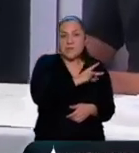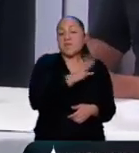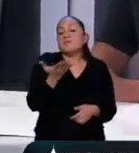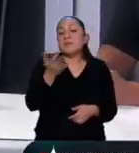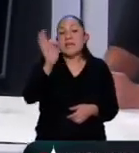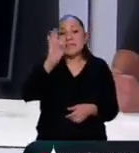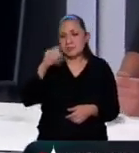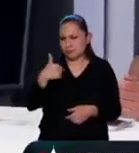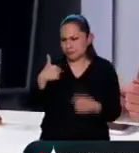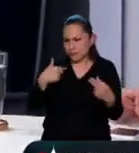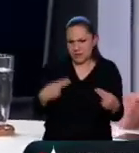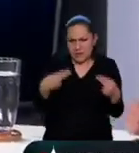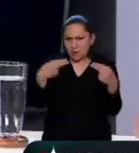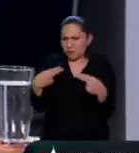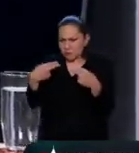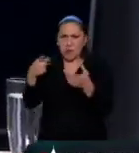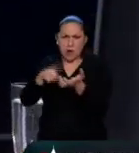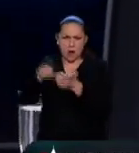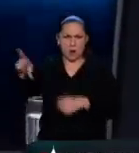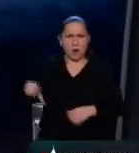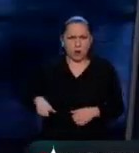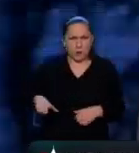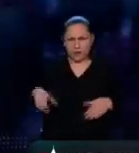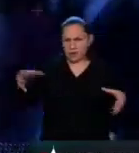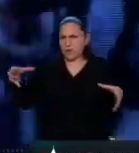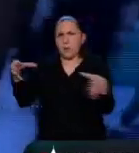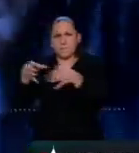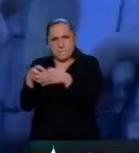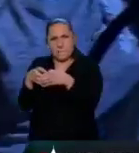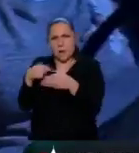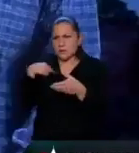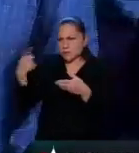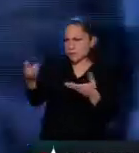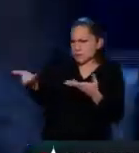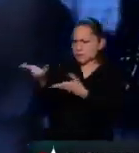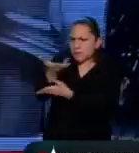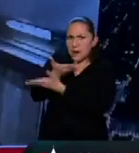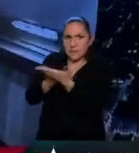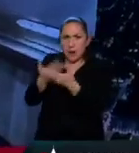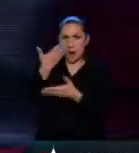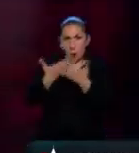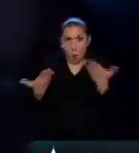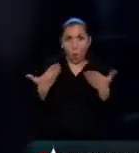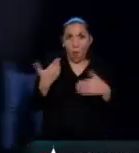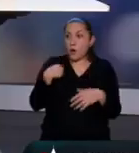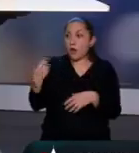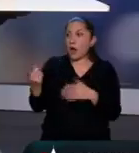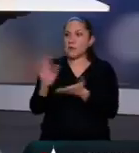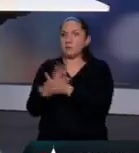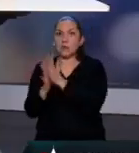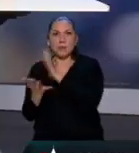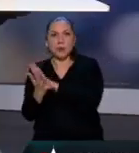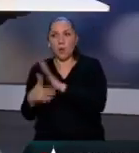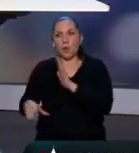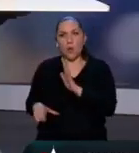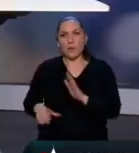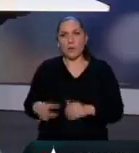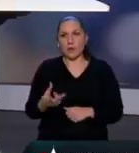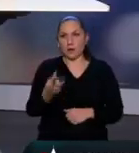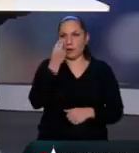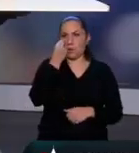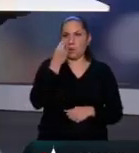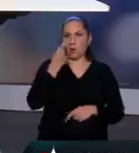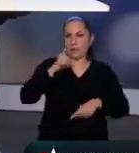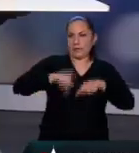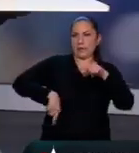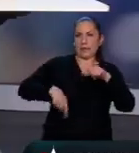poder político de manera ilegal y eso me lo han quitado, me lo han cortado. Pero aparte hay un miedo, y está muy bien dicho tú, pero yo creo que hay un miedo,